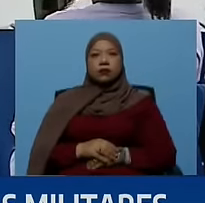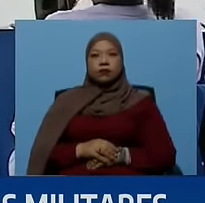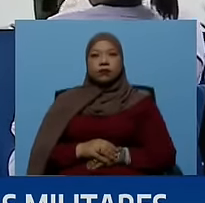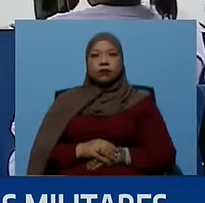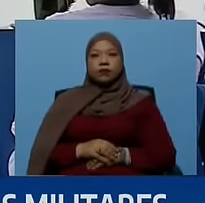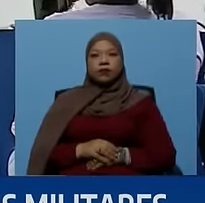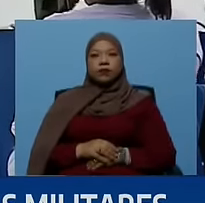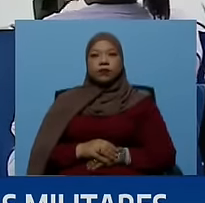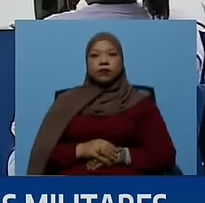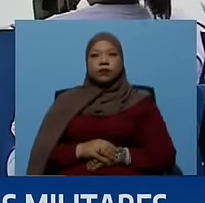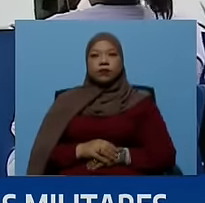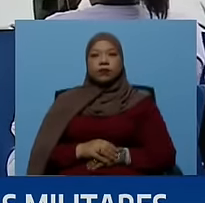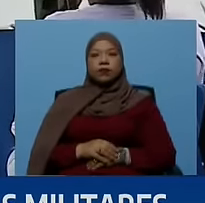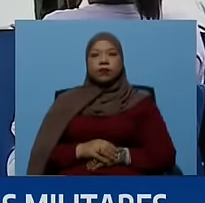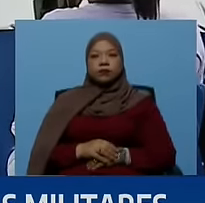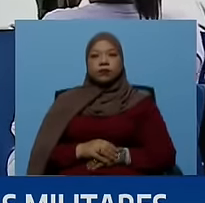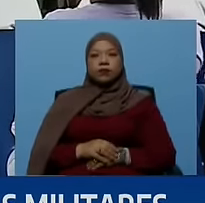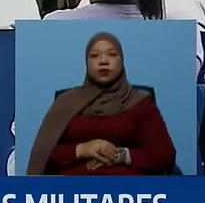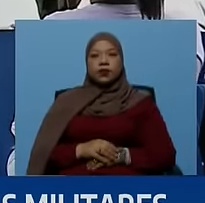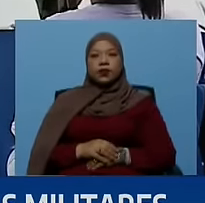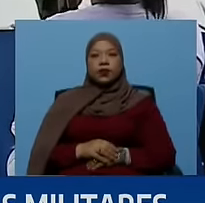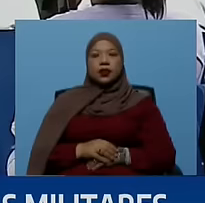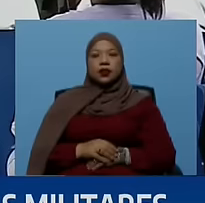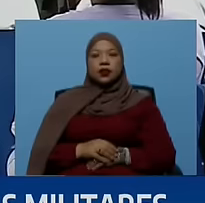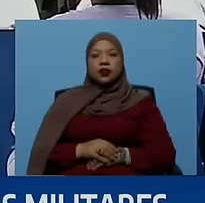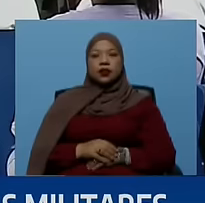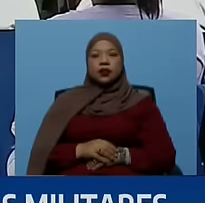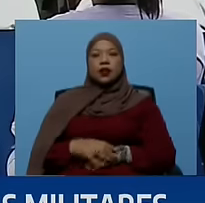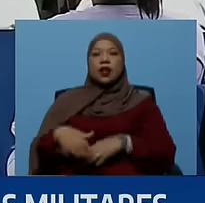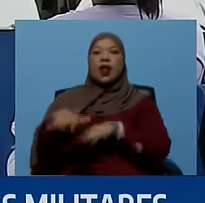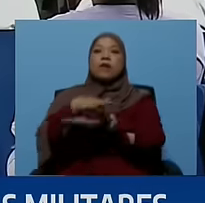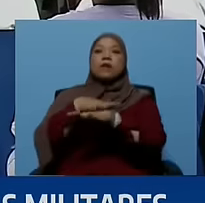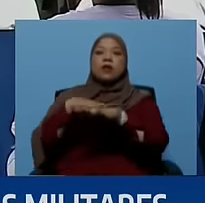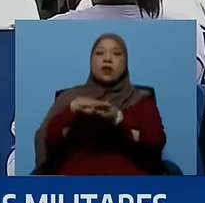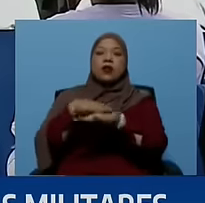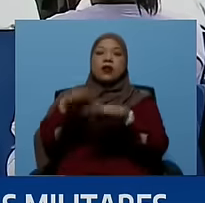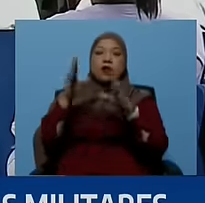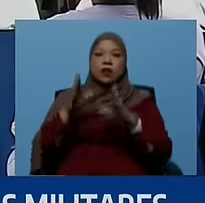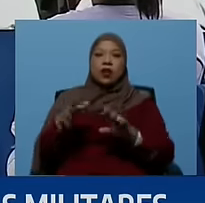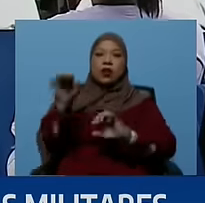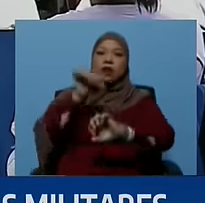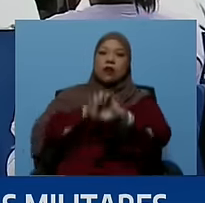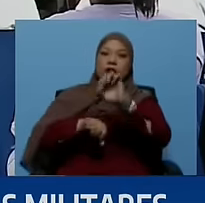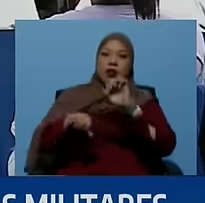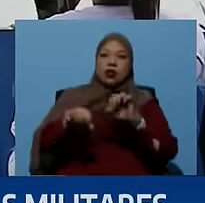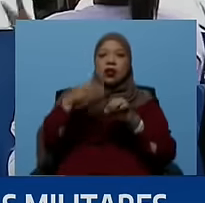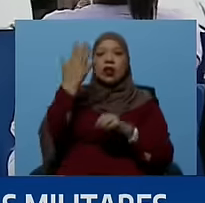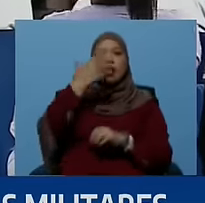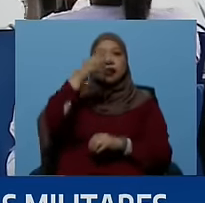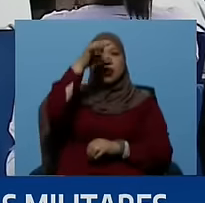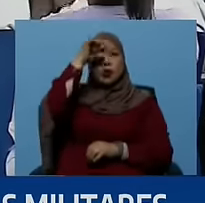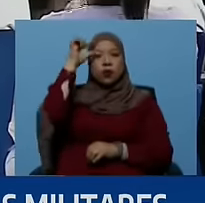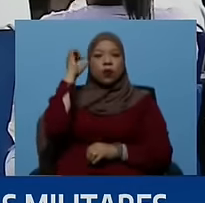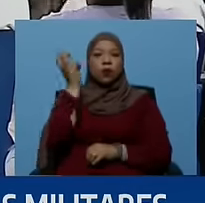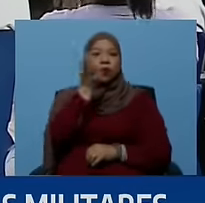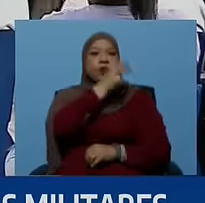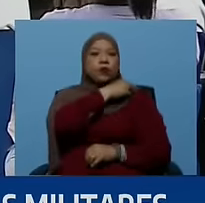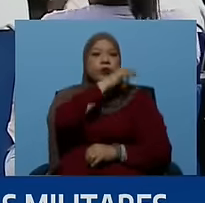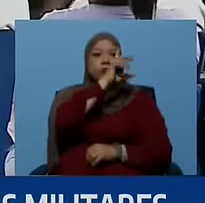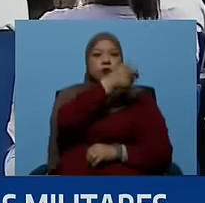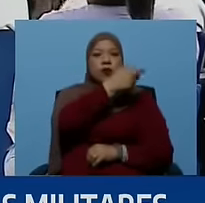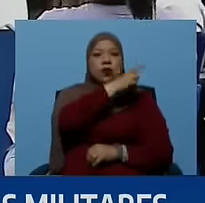compañera a el ministro del poder popular para la defensa general en jefe Vladimir